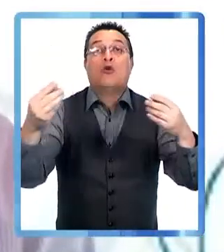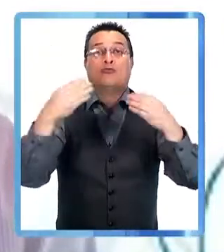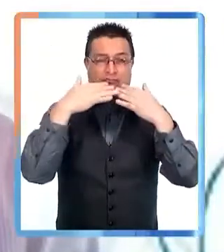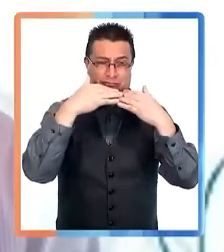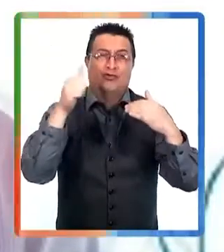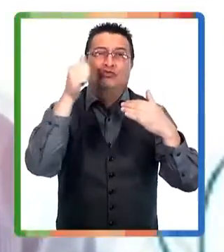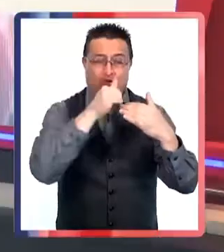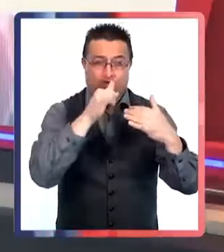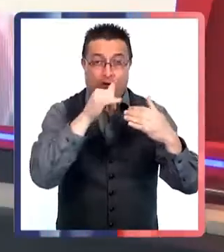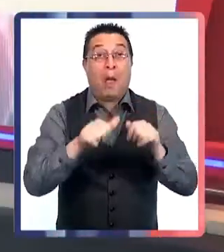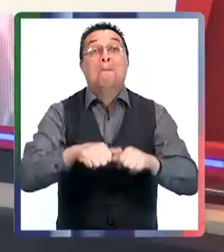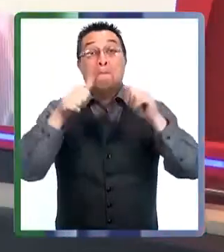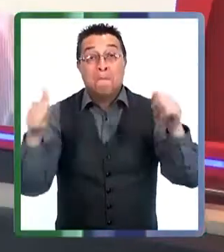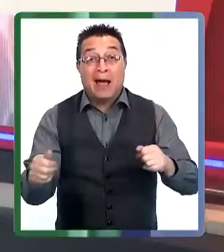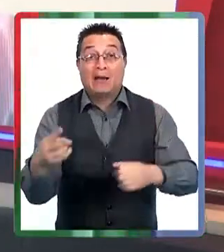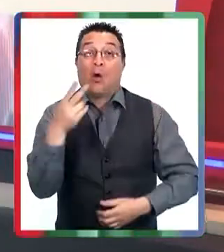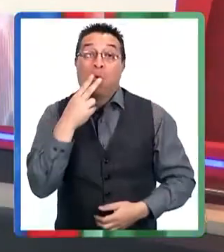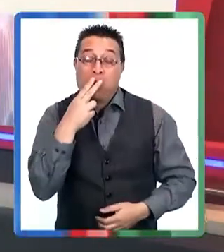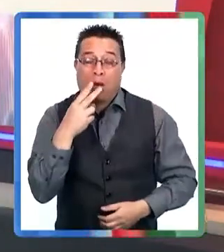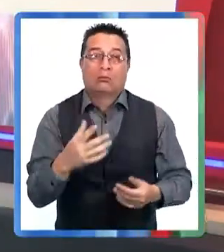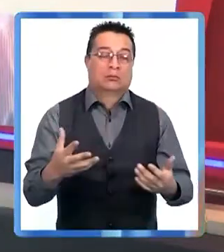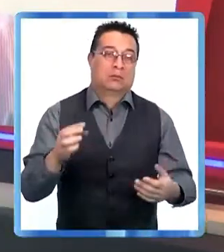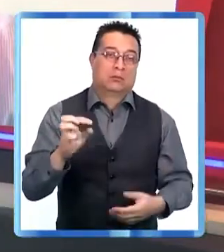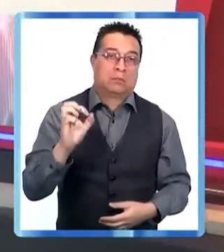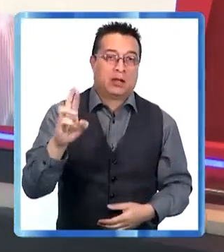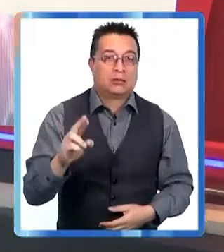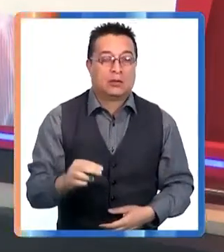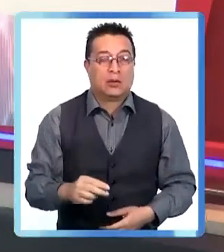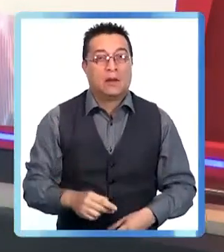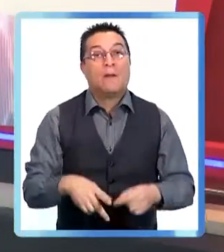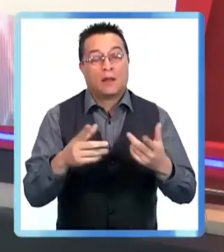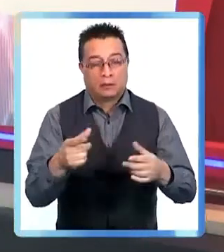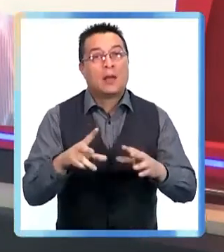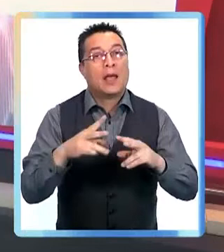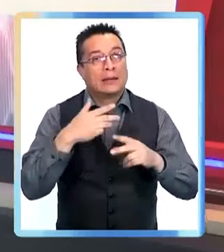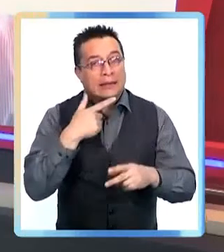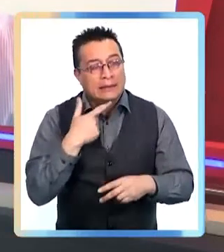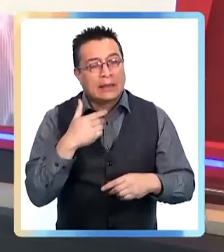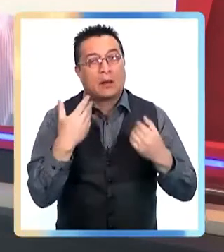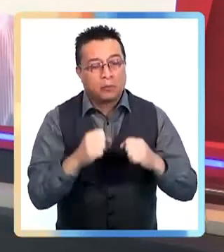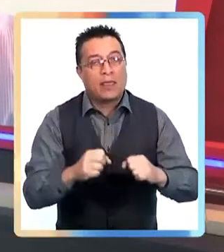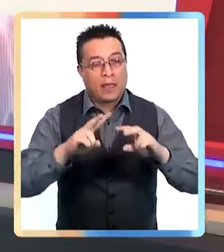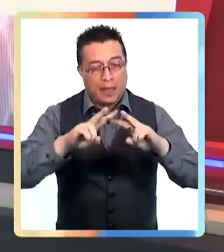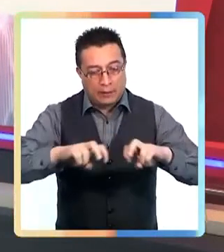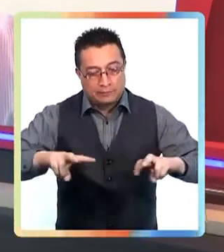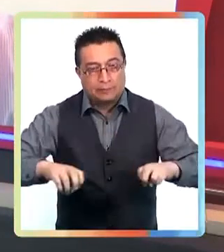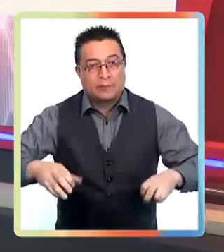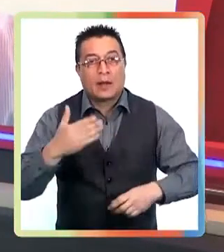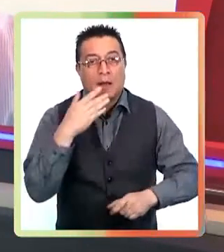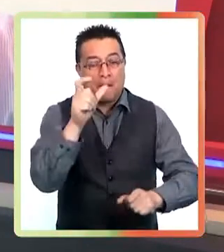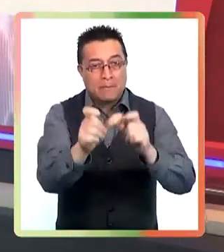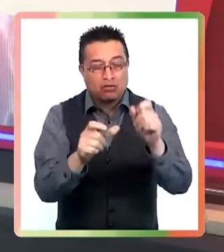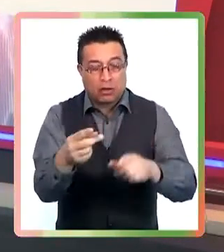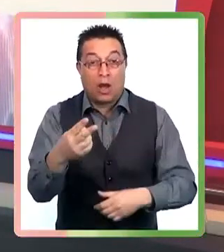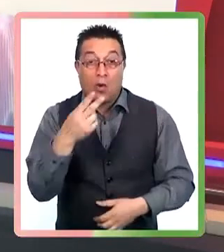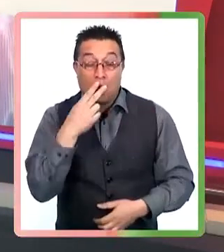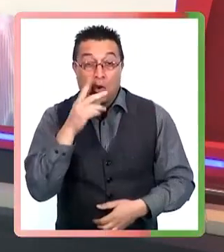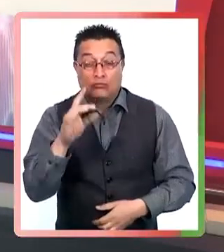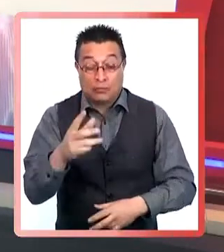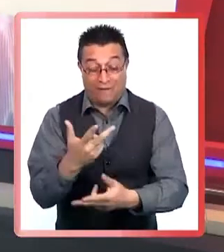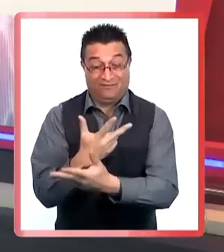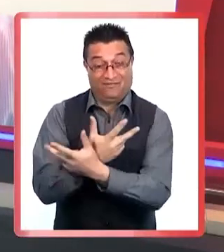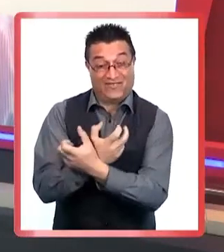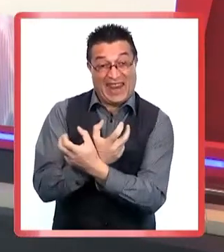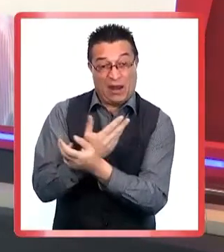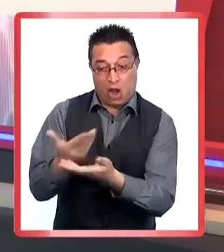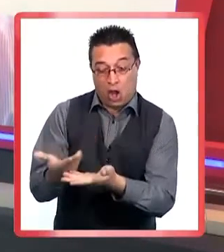metamos humo para adentro. Sí, bueno, además yo creo que es muy interesante comenzar a analizar también que aquella persona que fuma no solo se envenena a